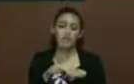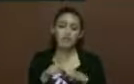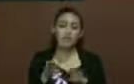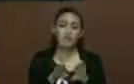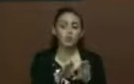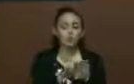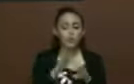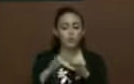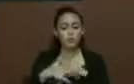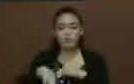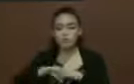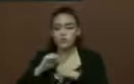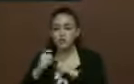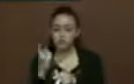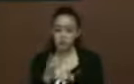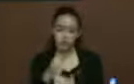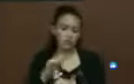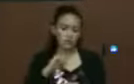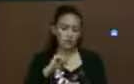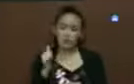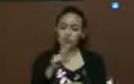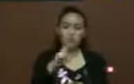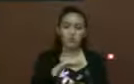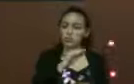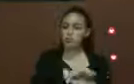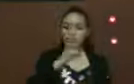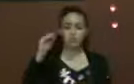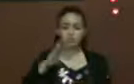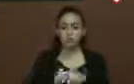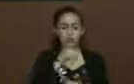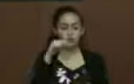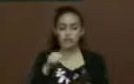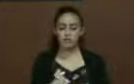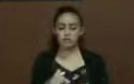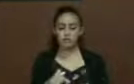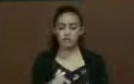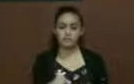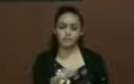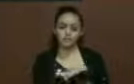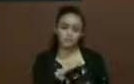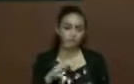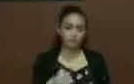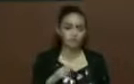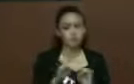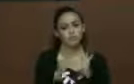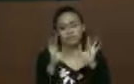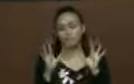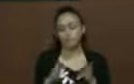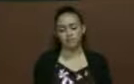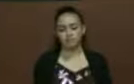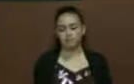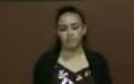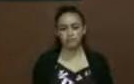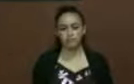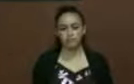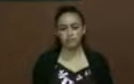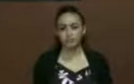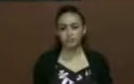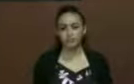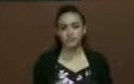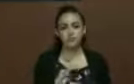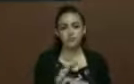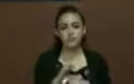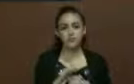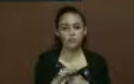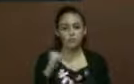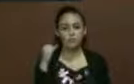otras oportunidades, pero que no se vayan porque obligados por las circunstancias. Entonces, no